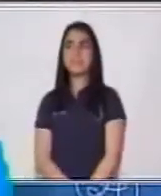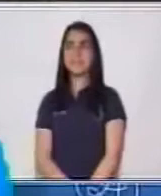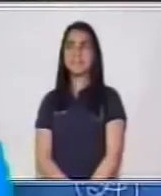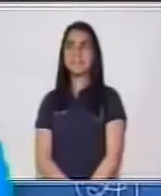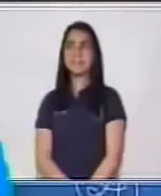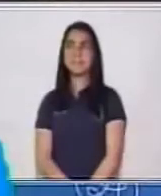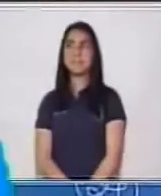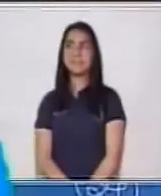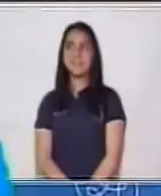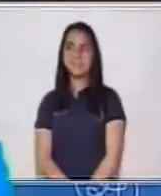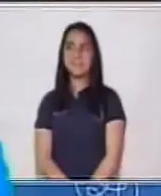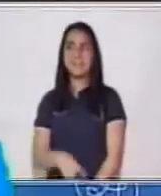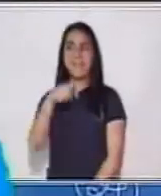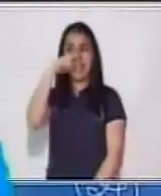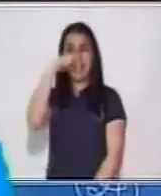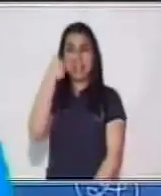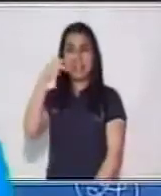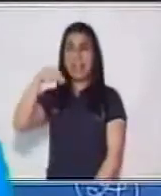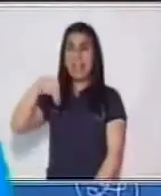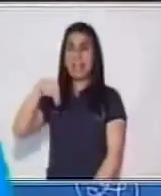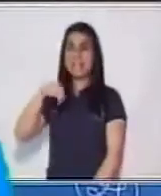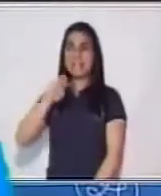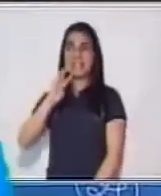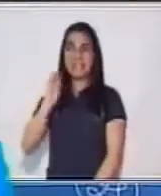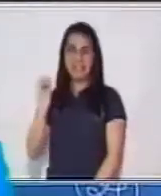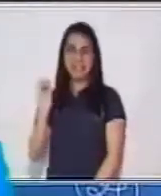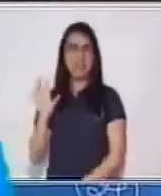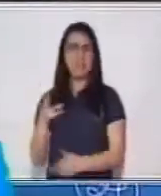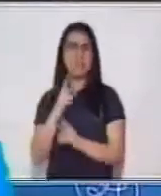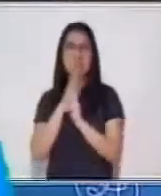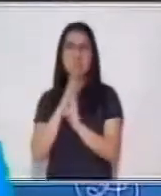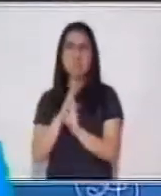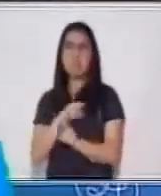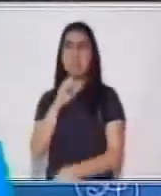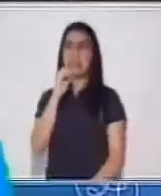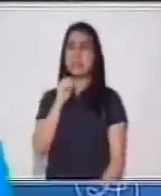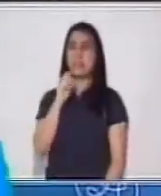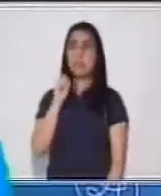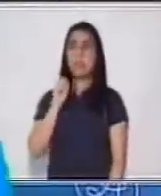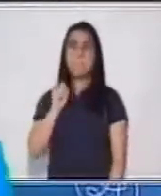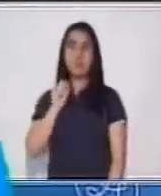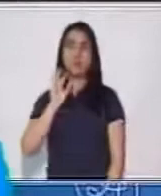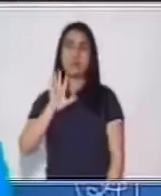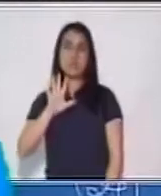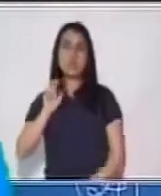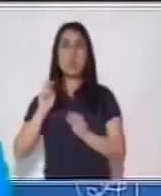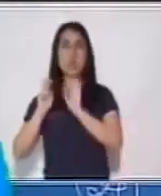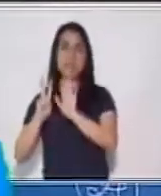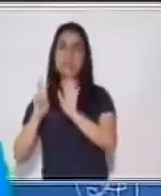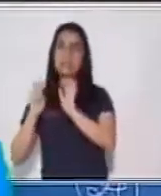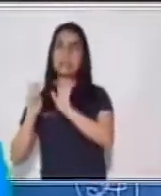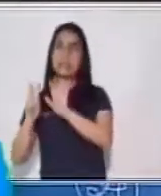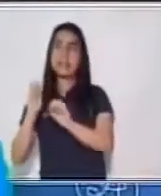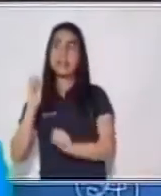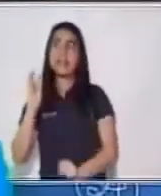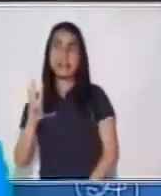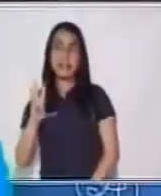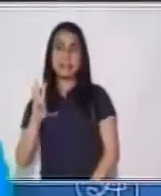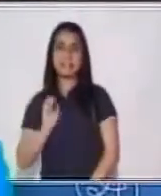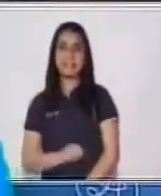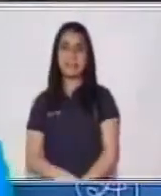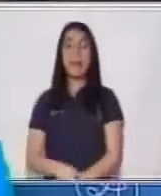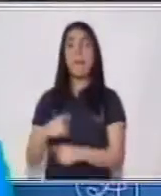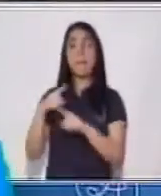0.5773, ¿sí? Por X más 50. Y aplicando